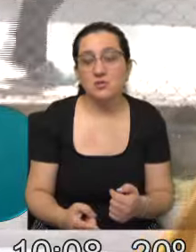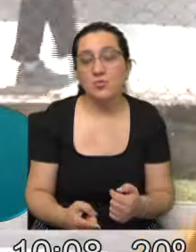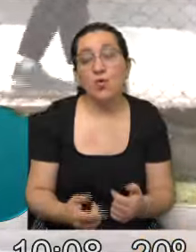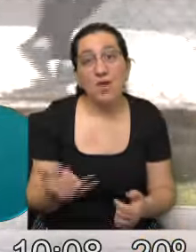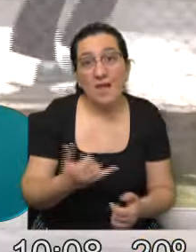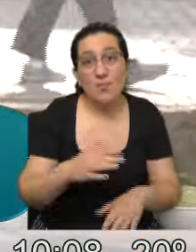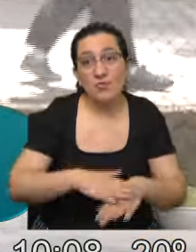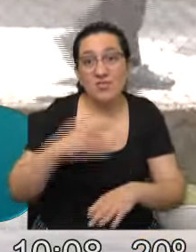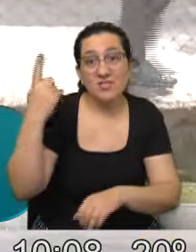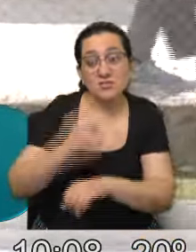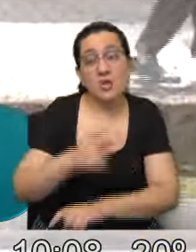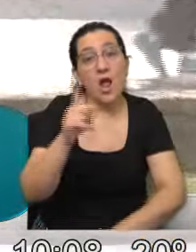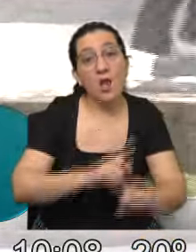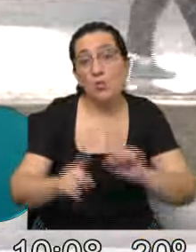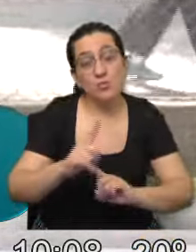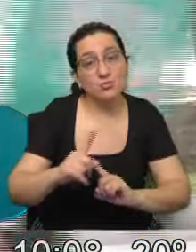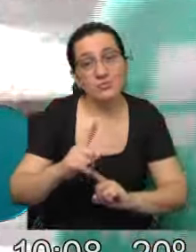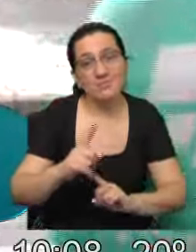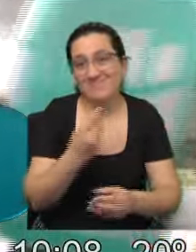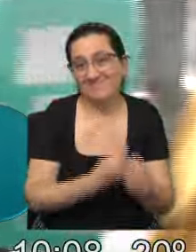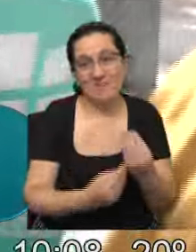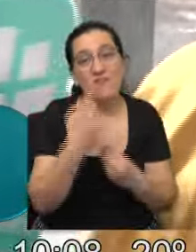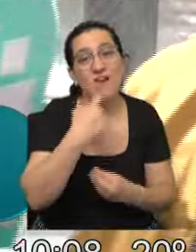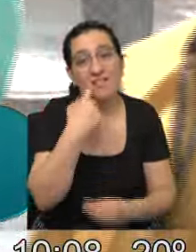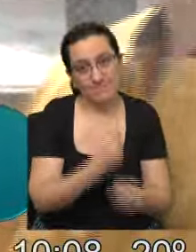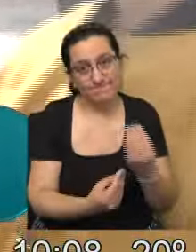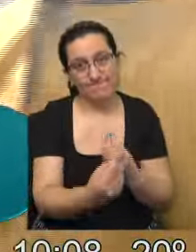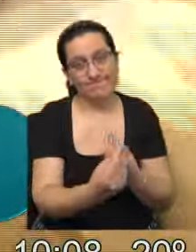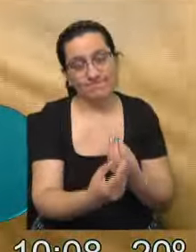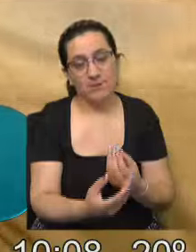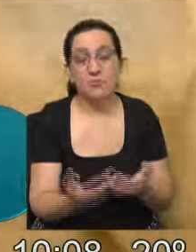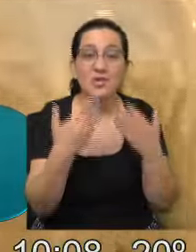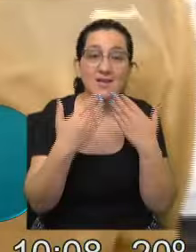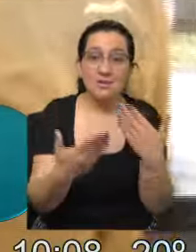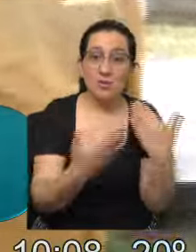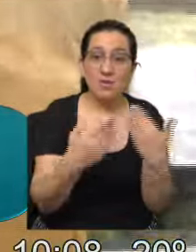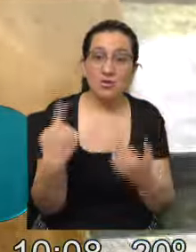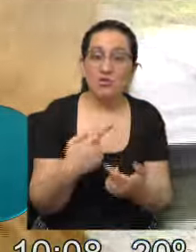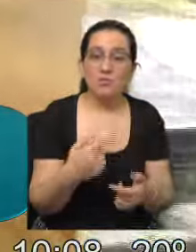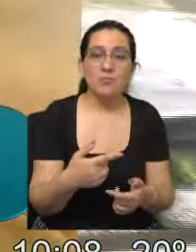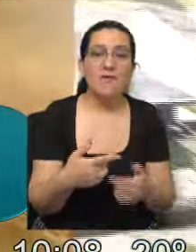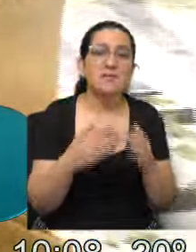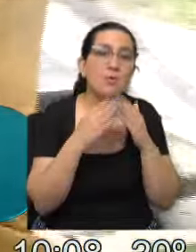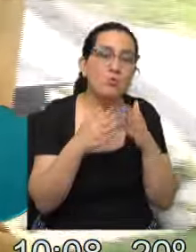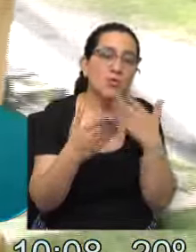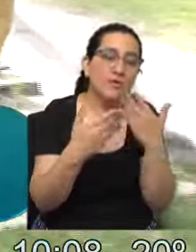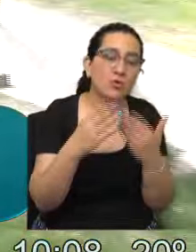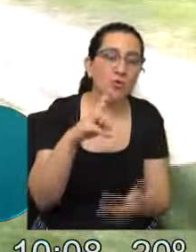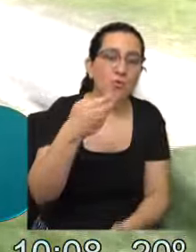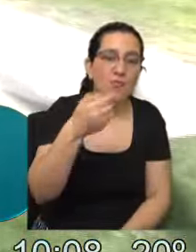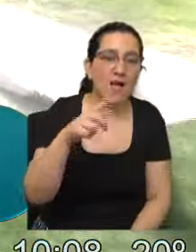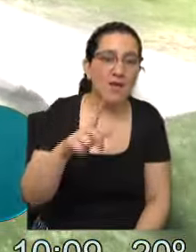decisiones algunas personas no se ponen en el lugar del otro Fede Bueno gracias por conversar con nosotros vamos a ver si podemos hablar con ubal que lo veo del otro lado del